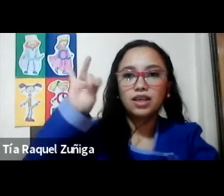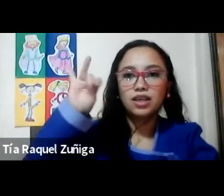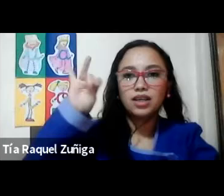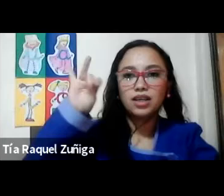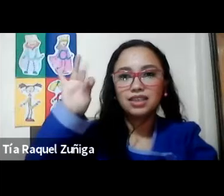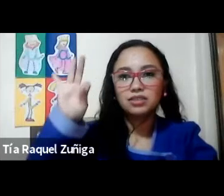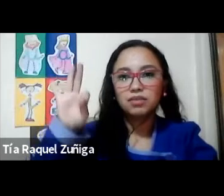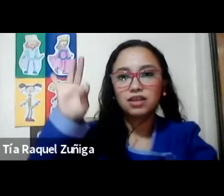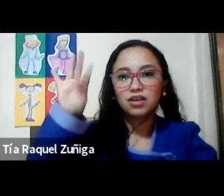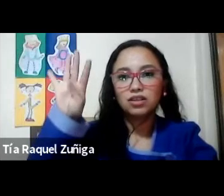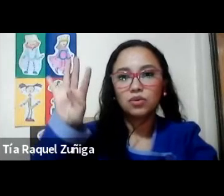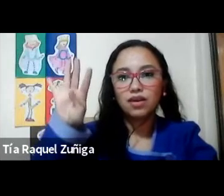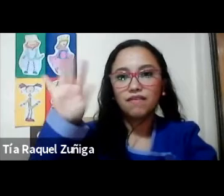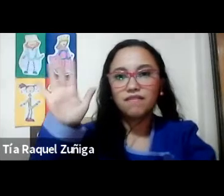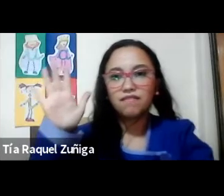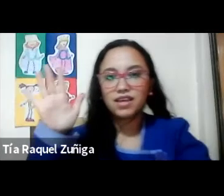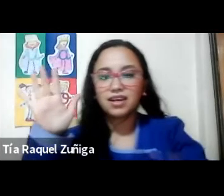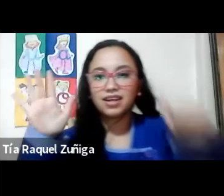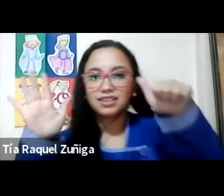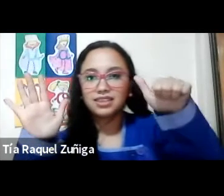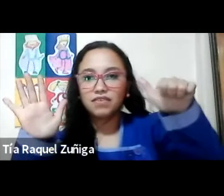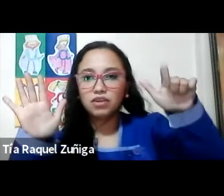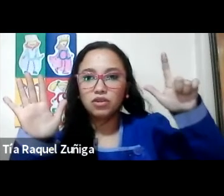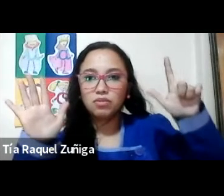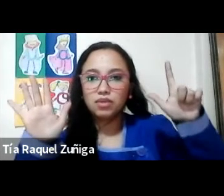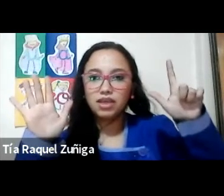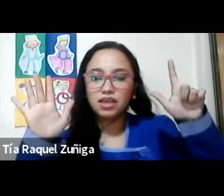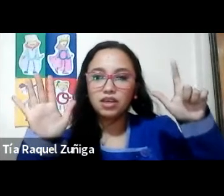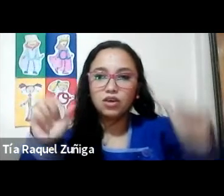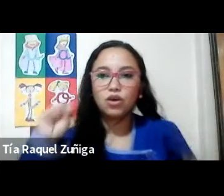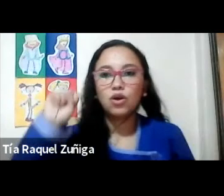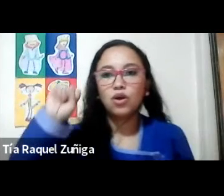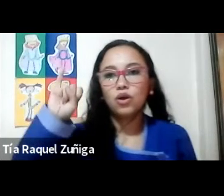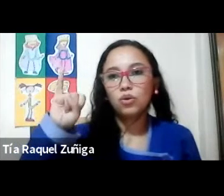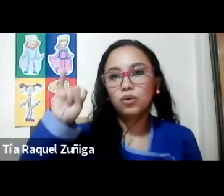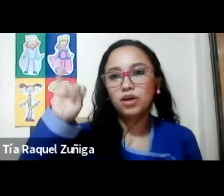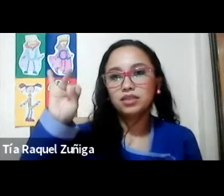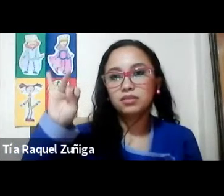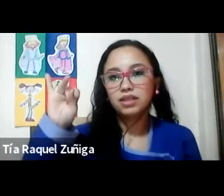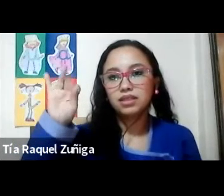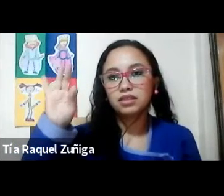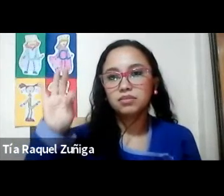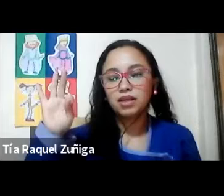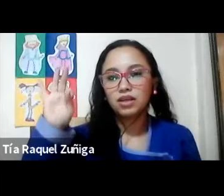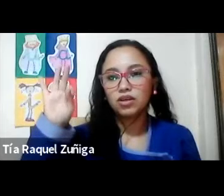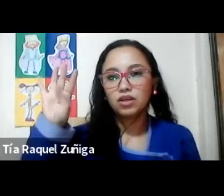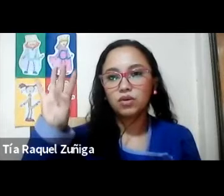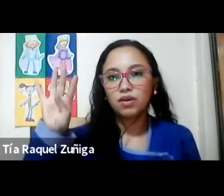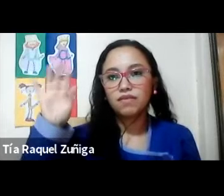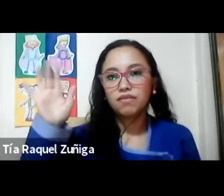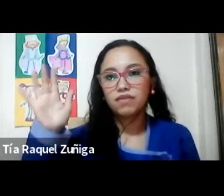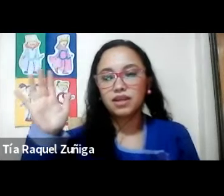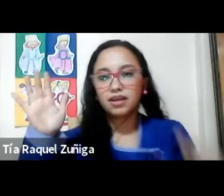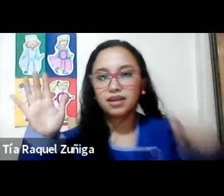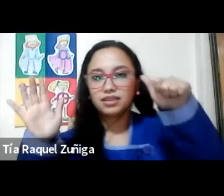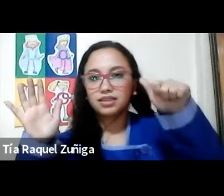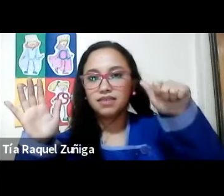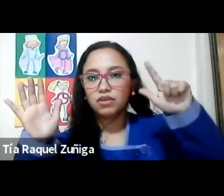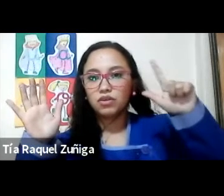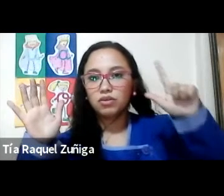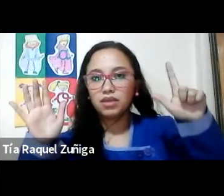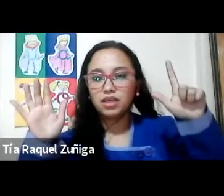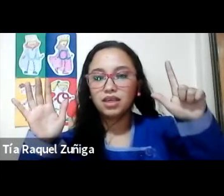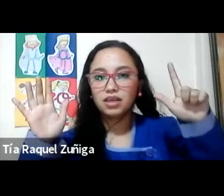Lunes, martes, miércoles, jueves, viernes, sábado, domingo. Lunes, martes, miércoles, jueves, viernes,